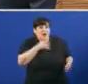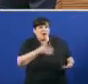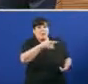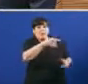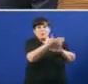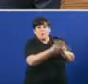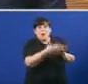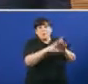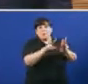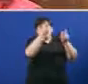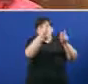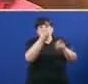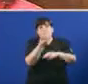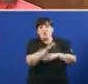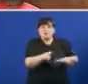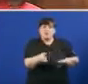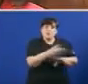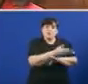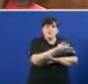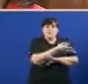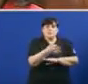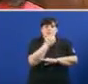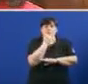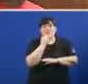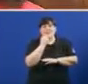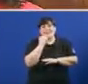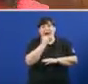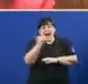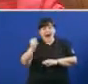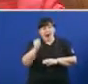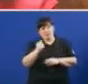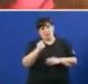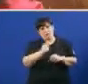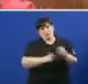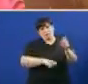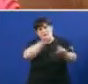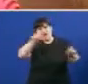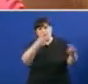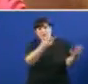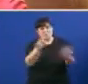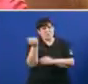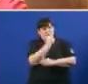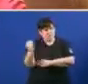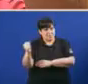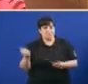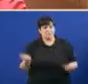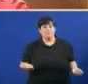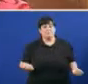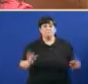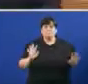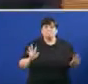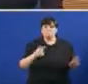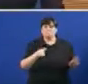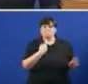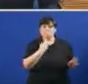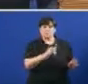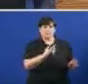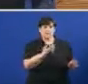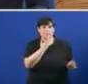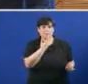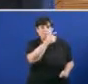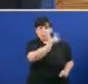de destrucción masiva na sanidade. Alá vostede, señoría. Alá vostede. Si quero decirlle que debería de poñerse de acordo, polo